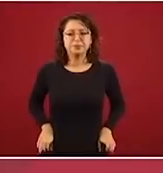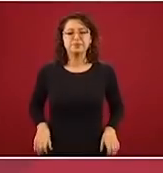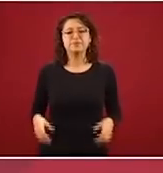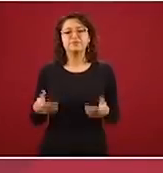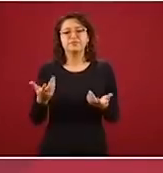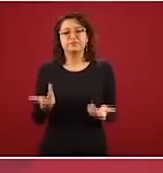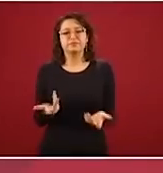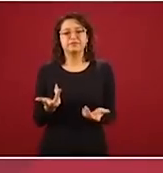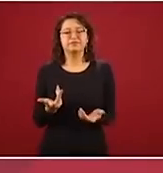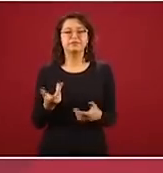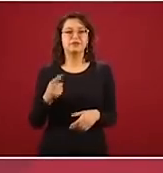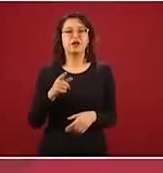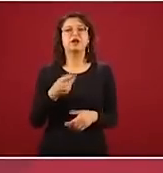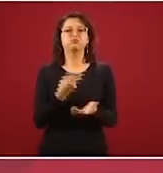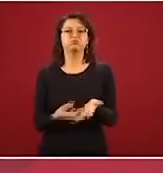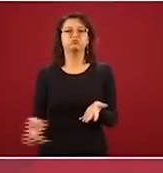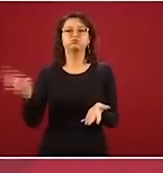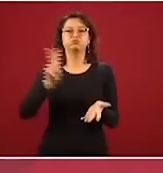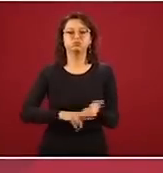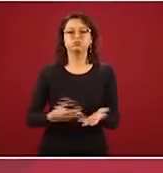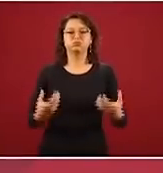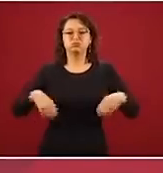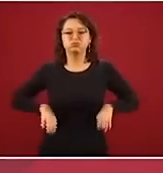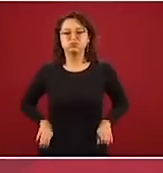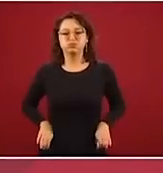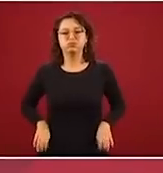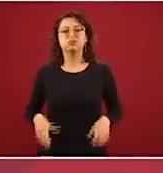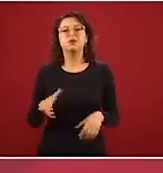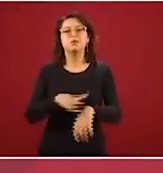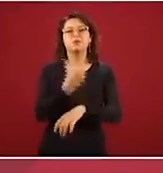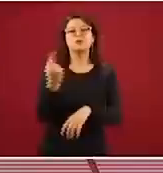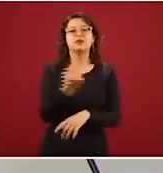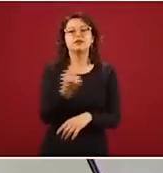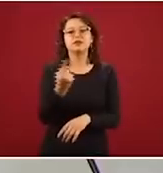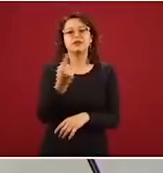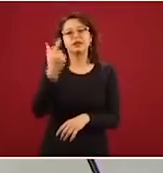por partida doble, porque inventaron los